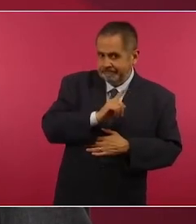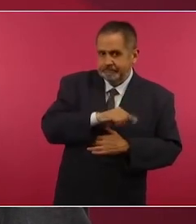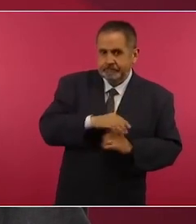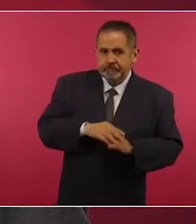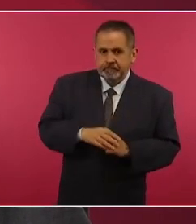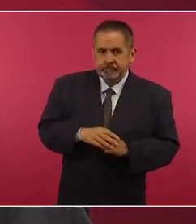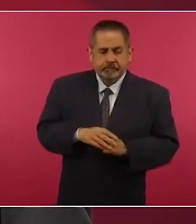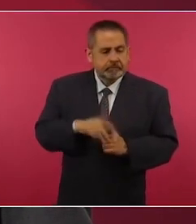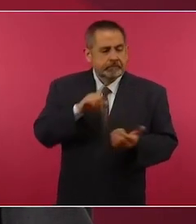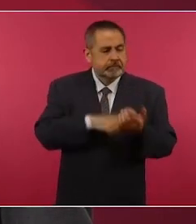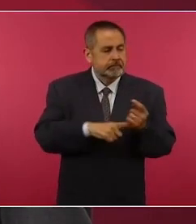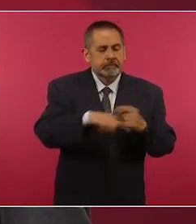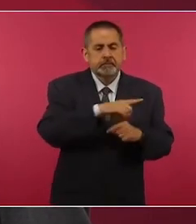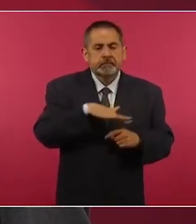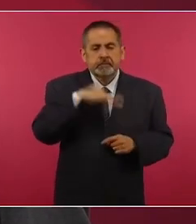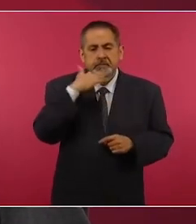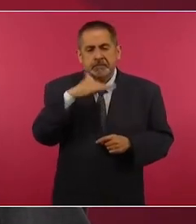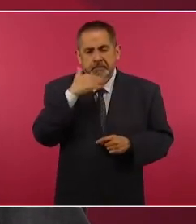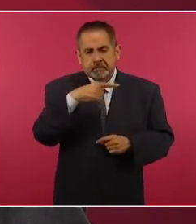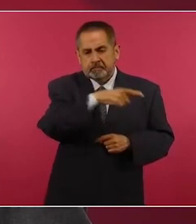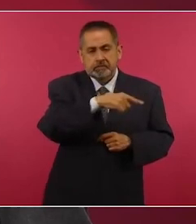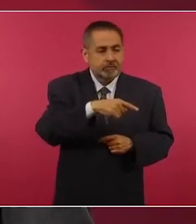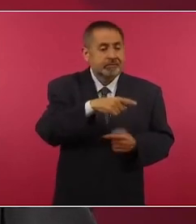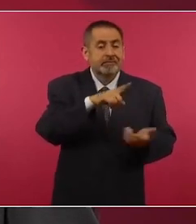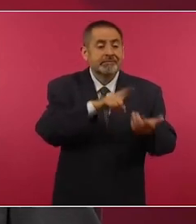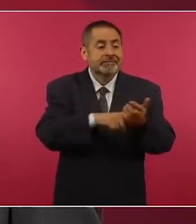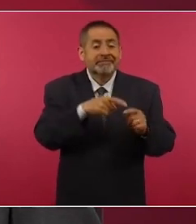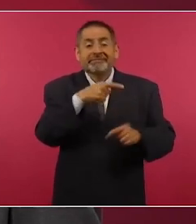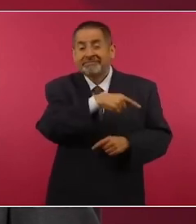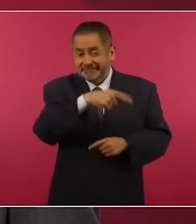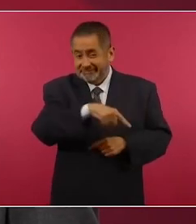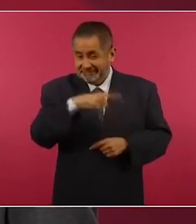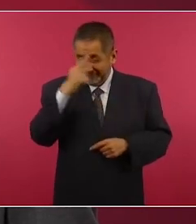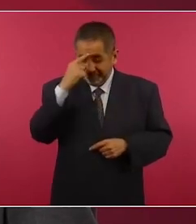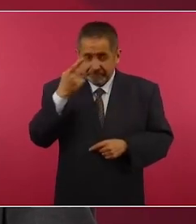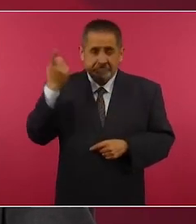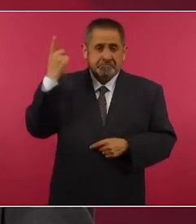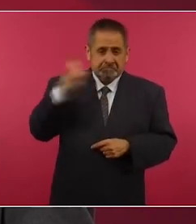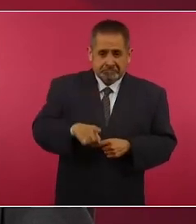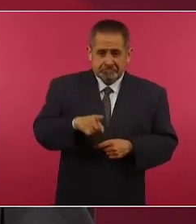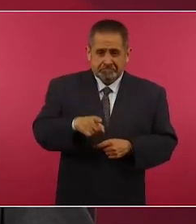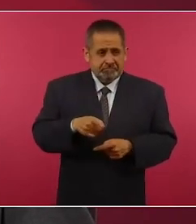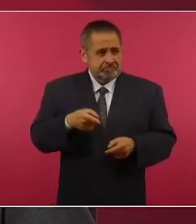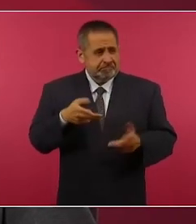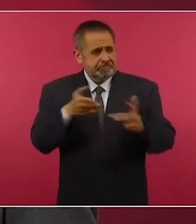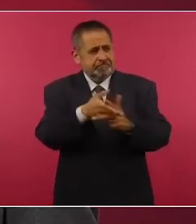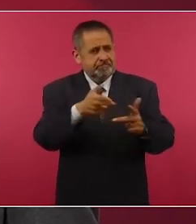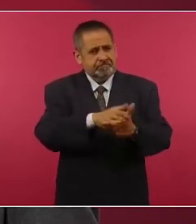los corruptos, los que ordenaron este crimen,